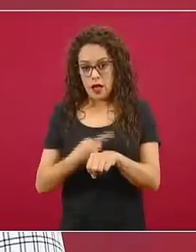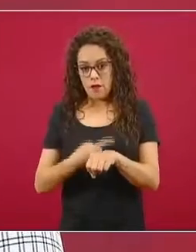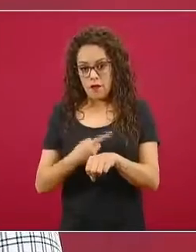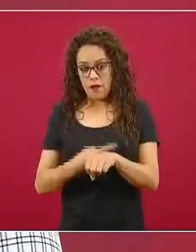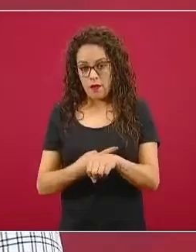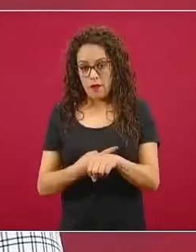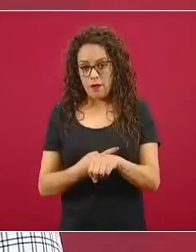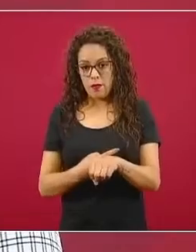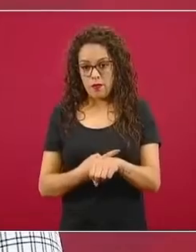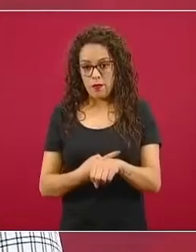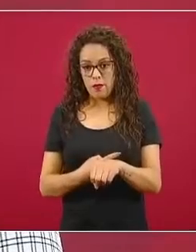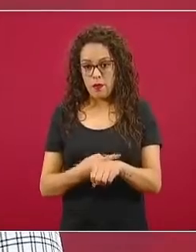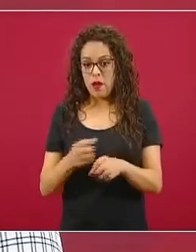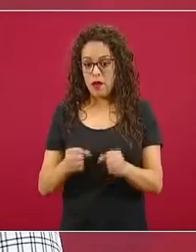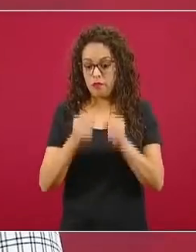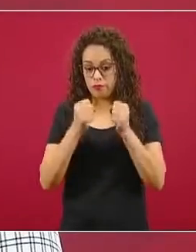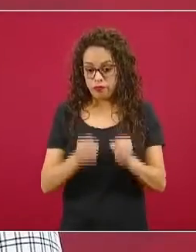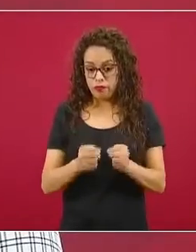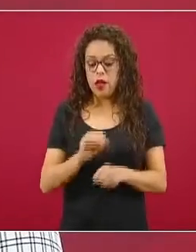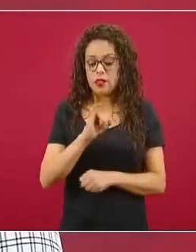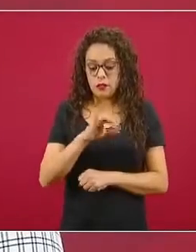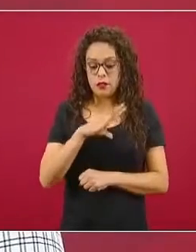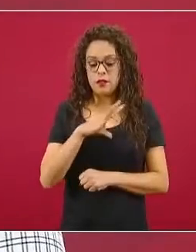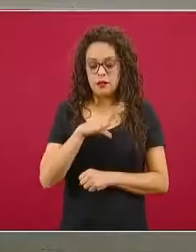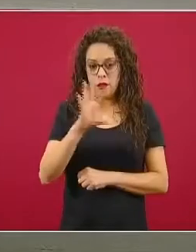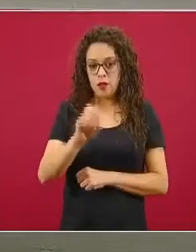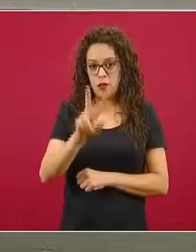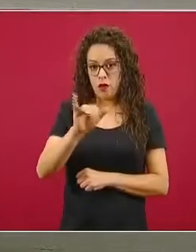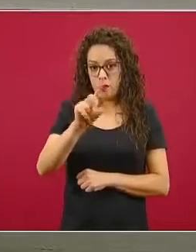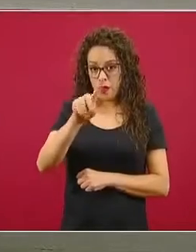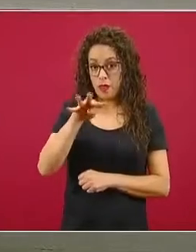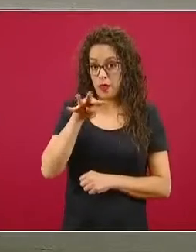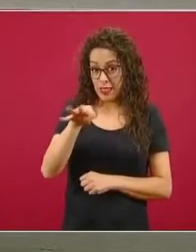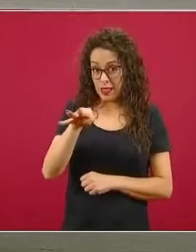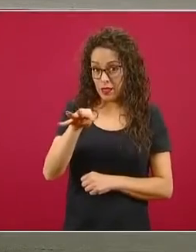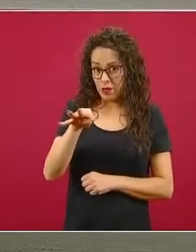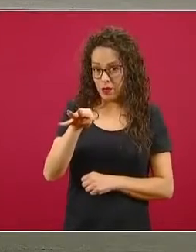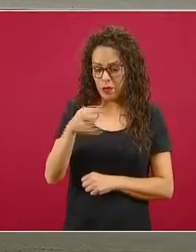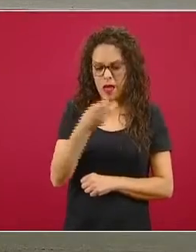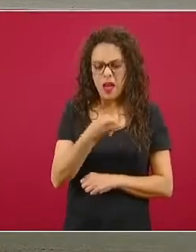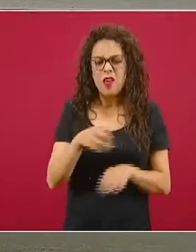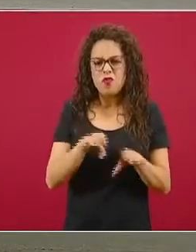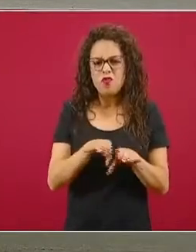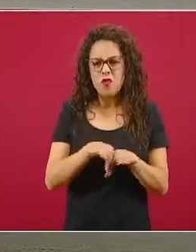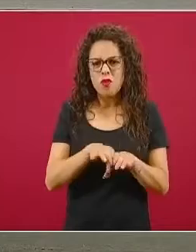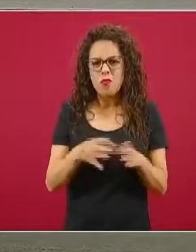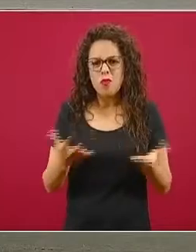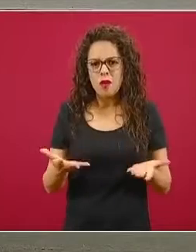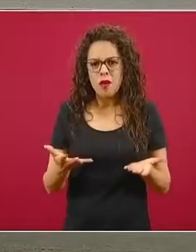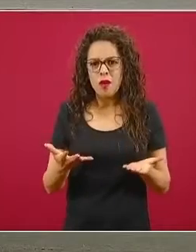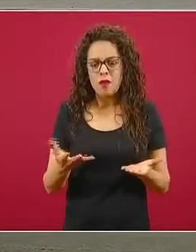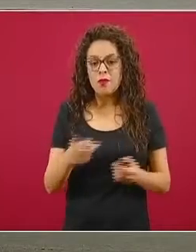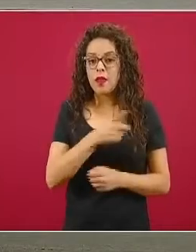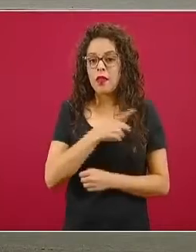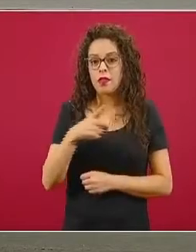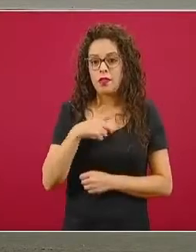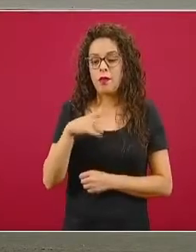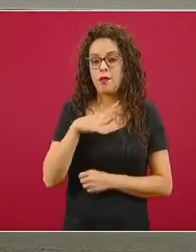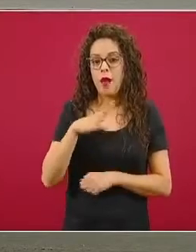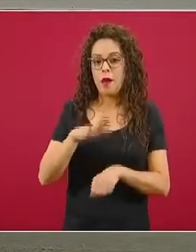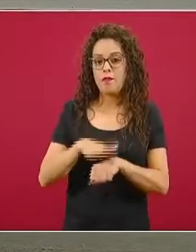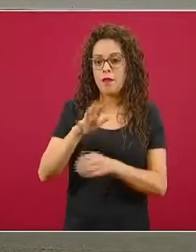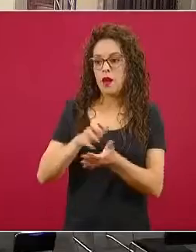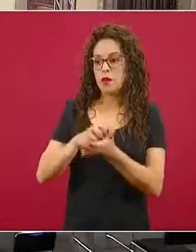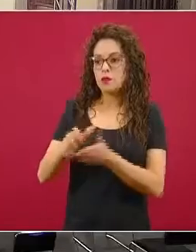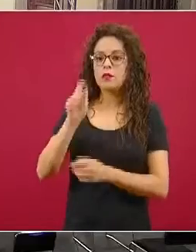en su momento pues confirmadas para COVID-19, para que esto suceda, definitivamente a la vez tiene que haberse también incrementado